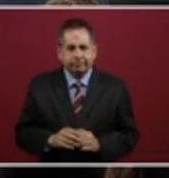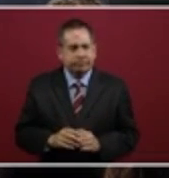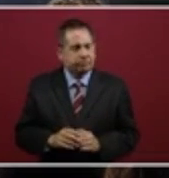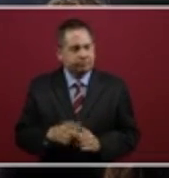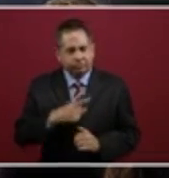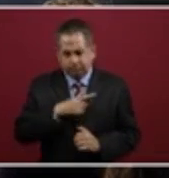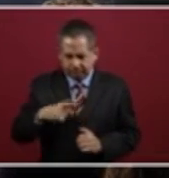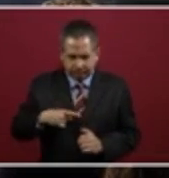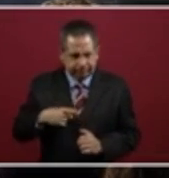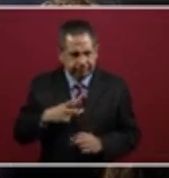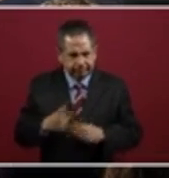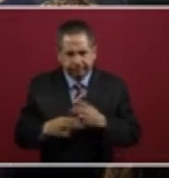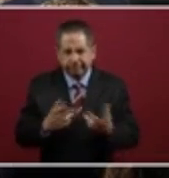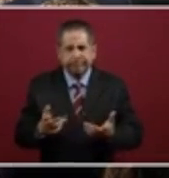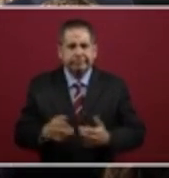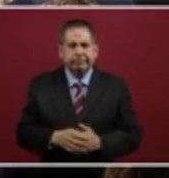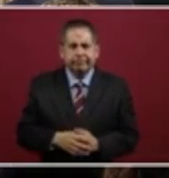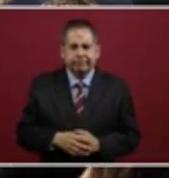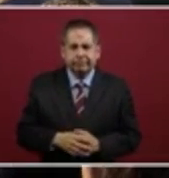tenemos que